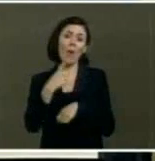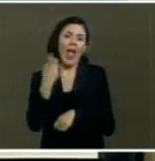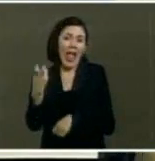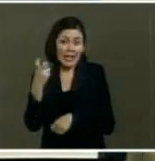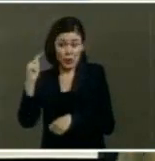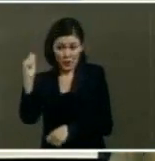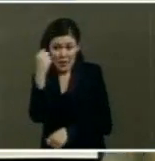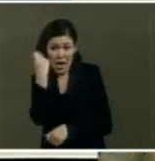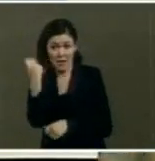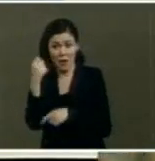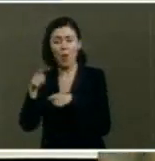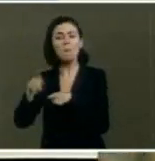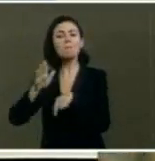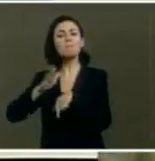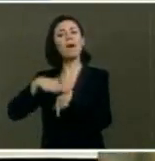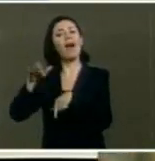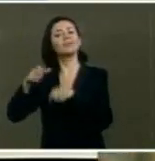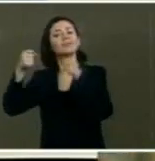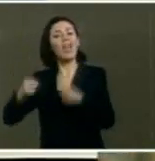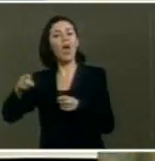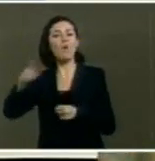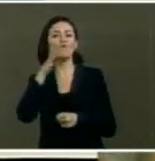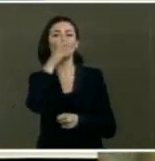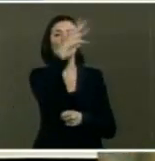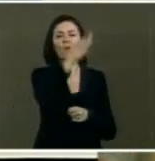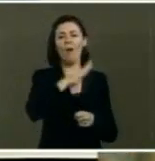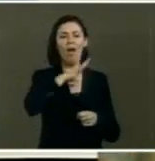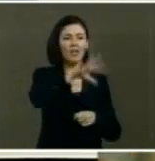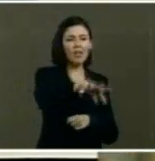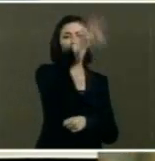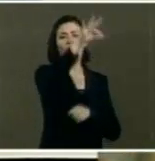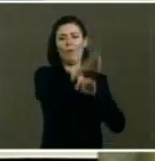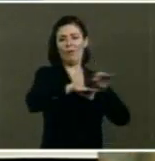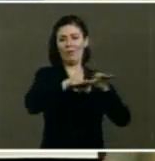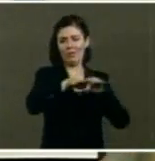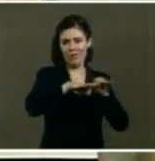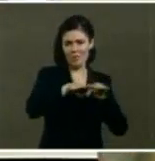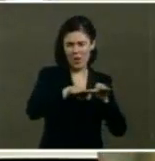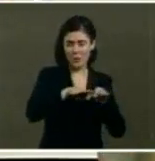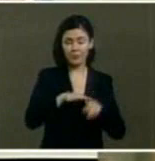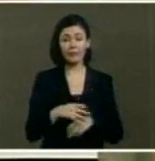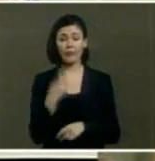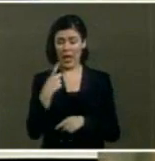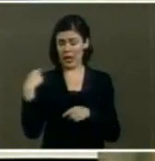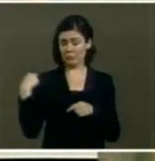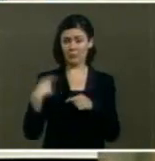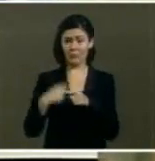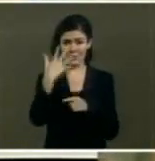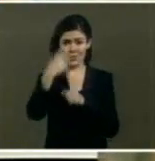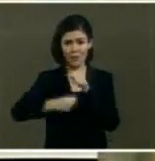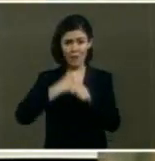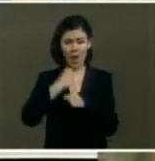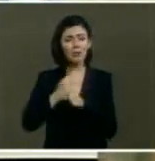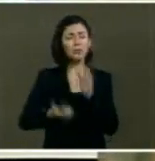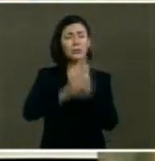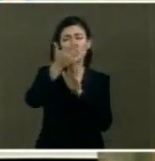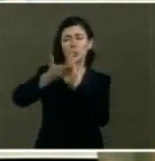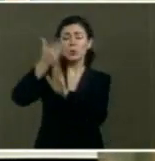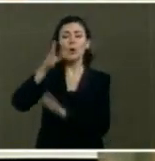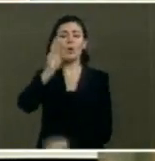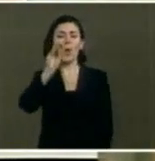jóvenes. En estos casi 5 años hemos construido 96